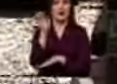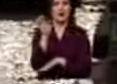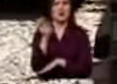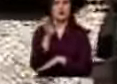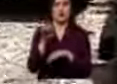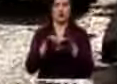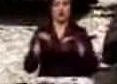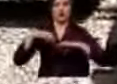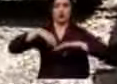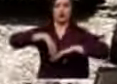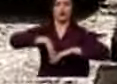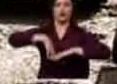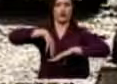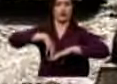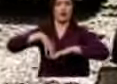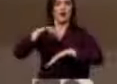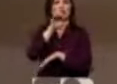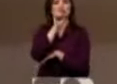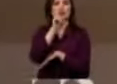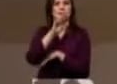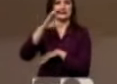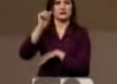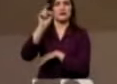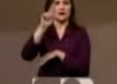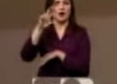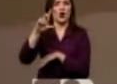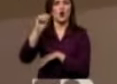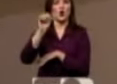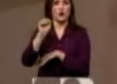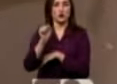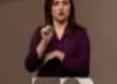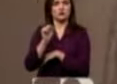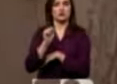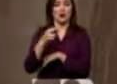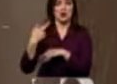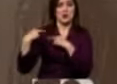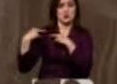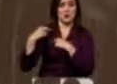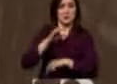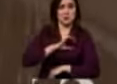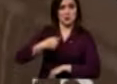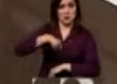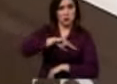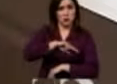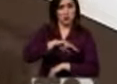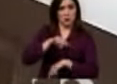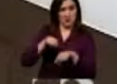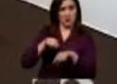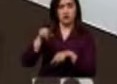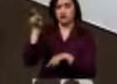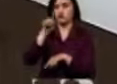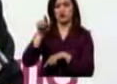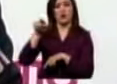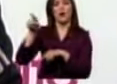como la que se suscitó en el sector de San Carlos? El tema de San Carlos es un tema de la EMAPS, porque está,